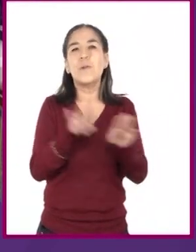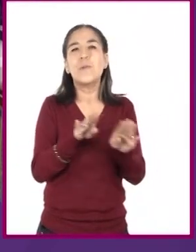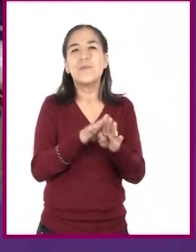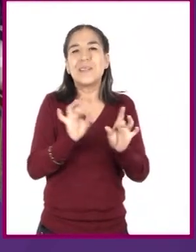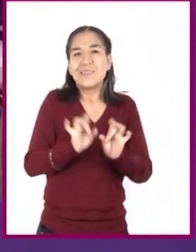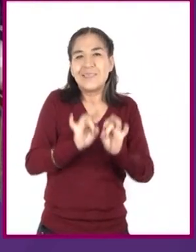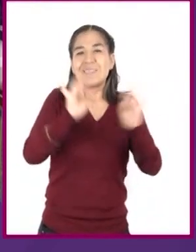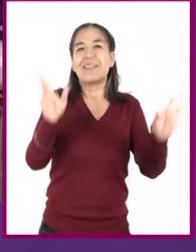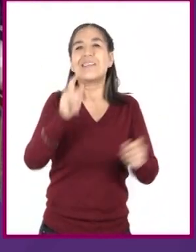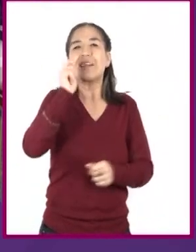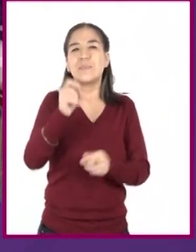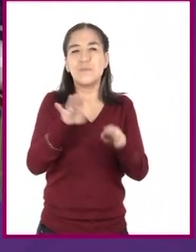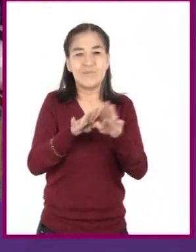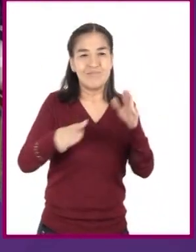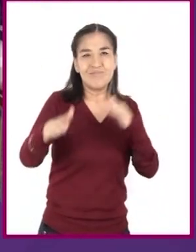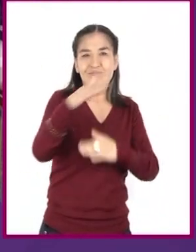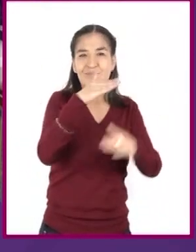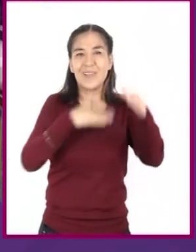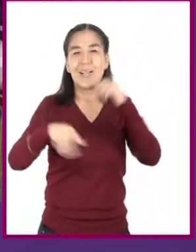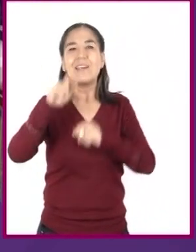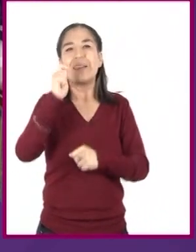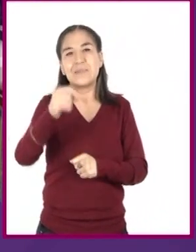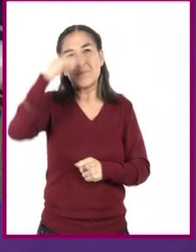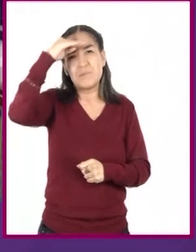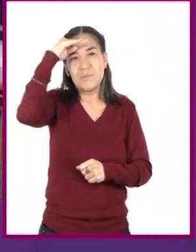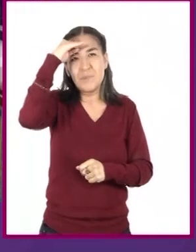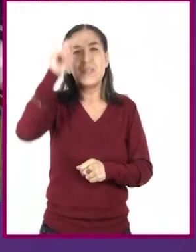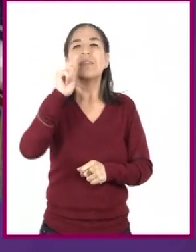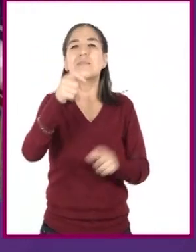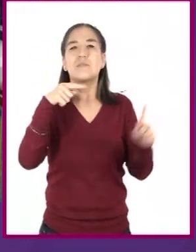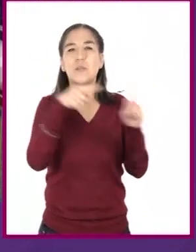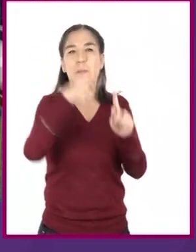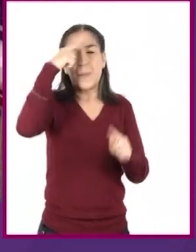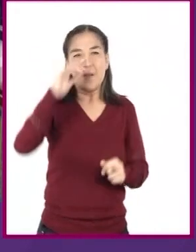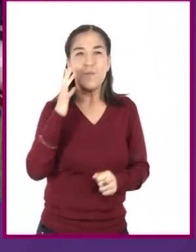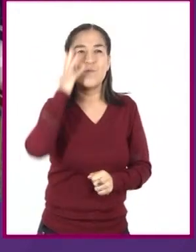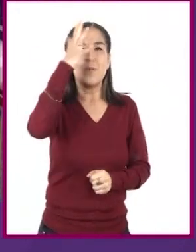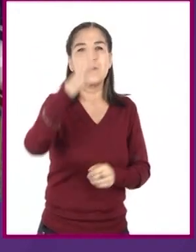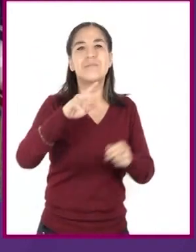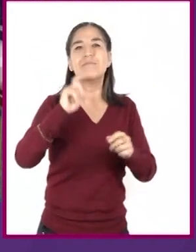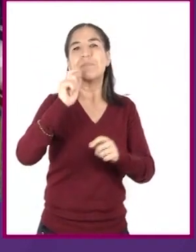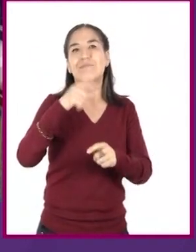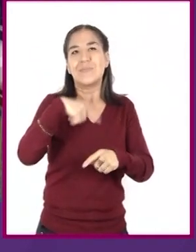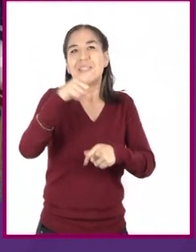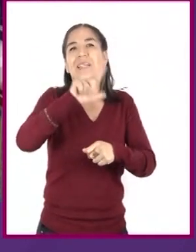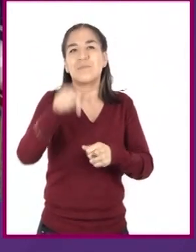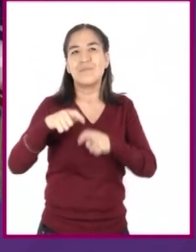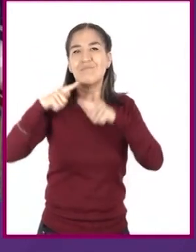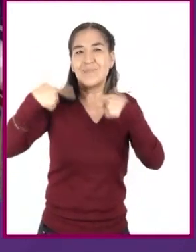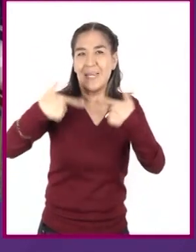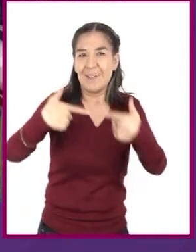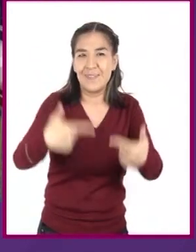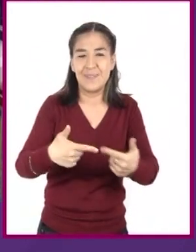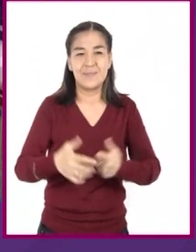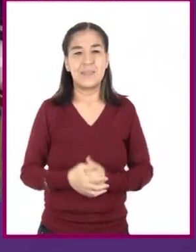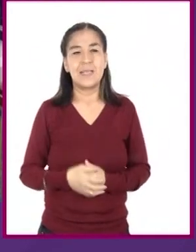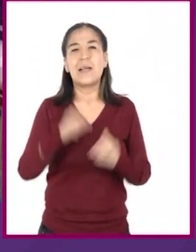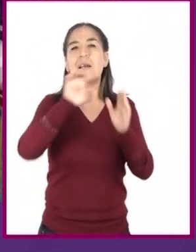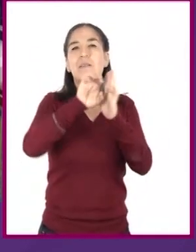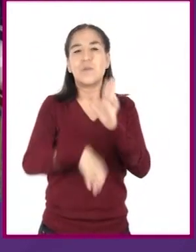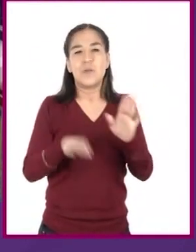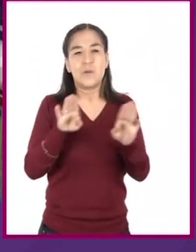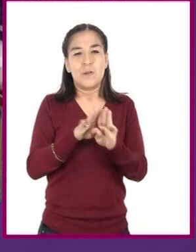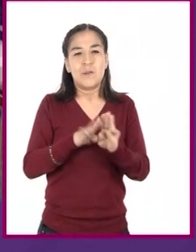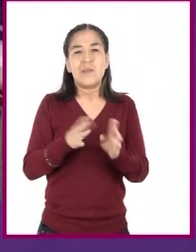delicado equilibrio puede hipotecar de manera permanente el futuro de las siguientes generaciones. Por ejemplo, la disponibilidad